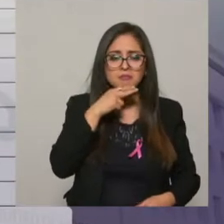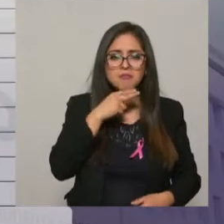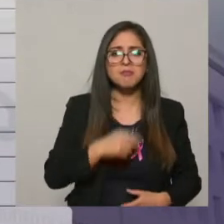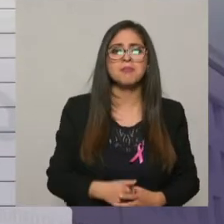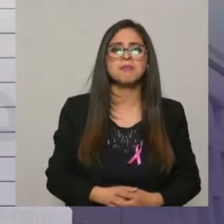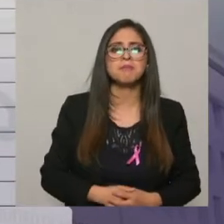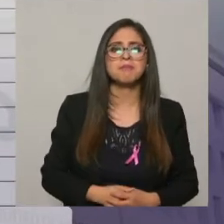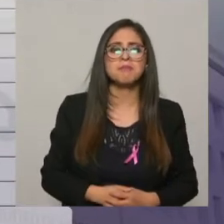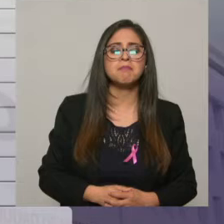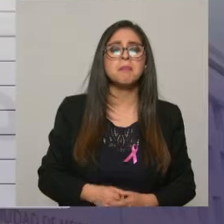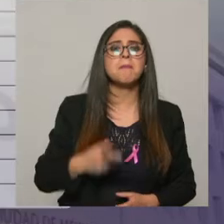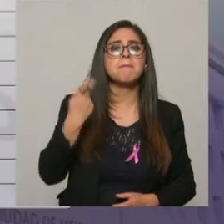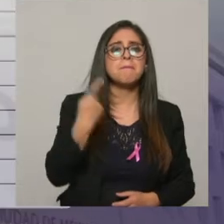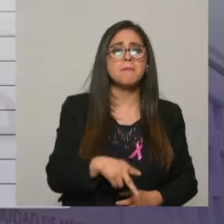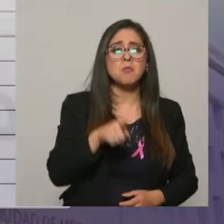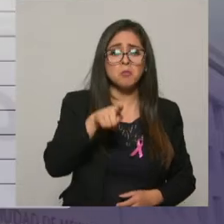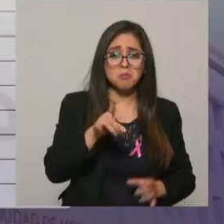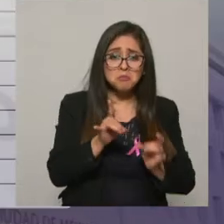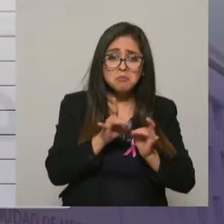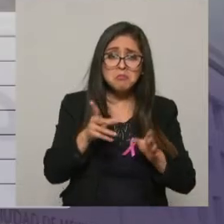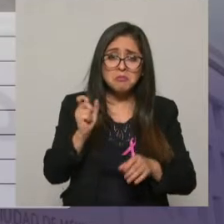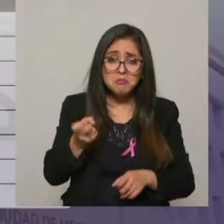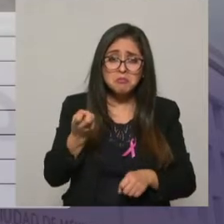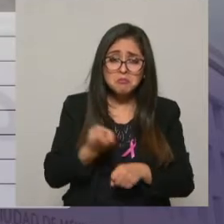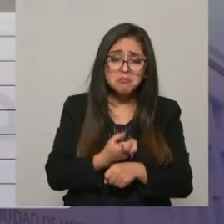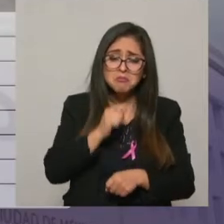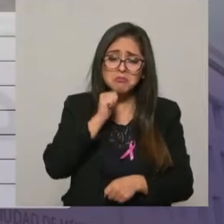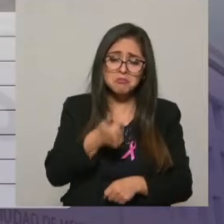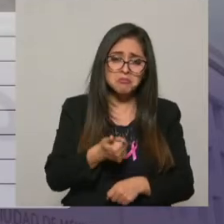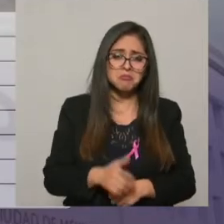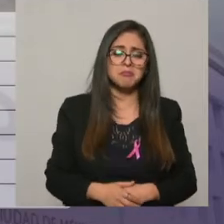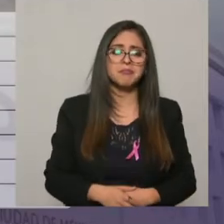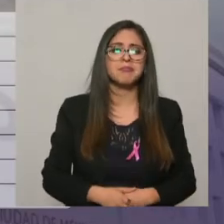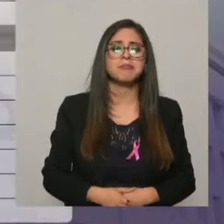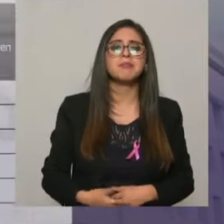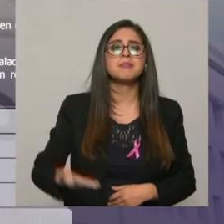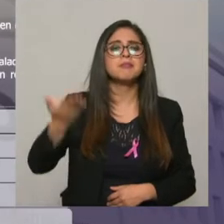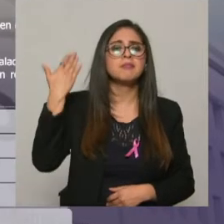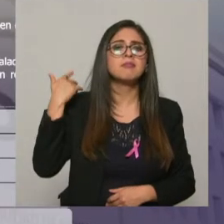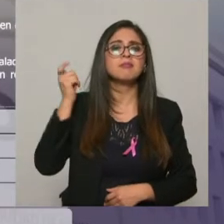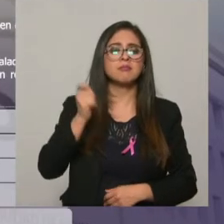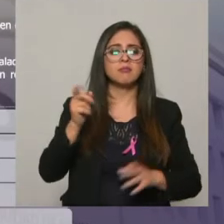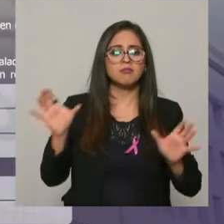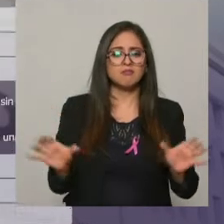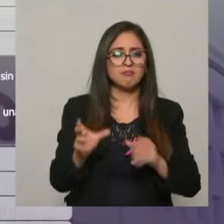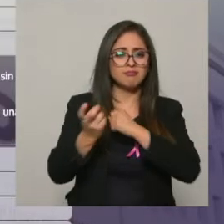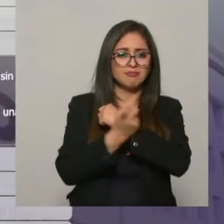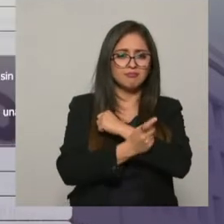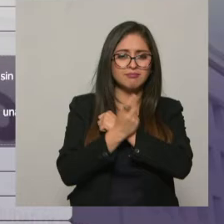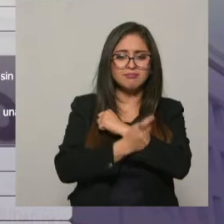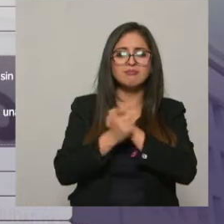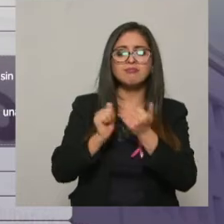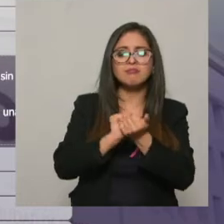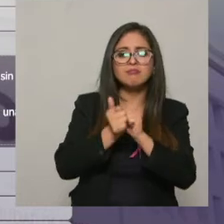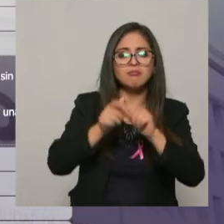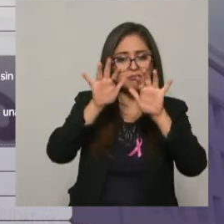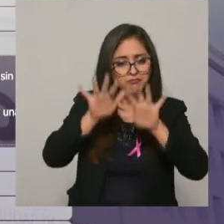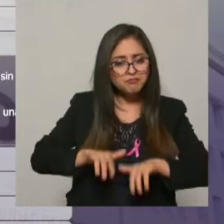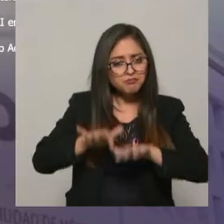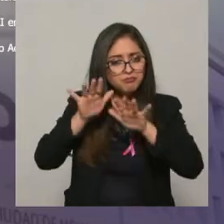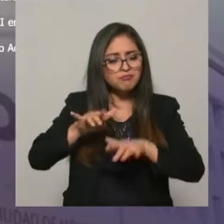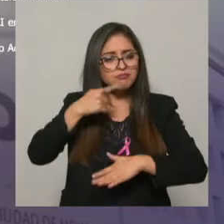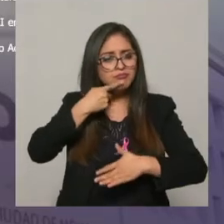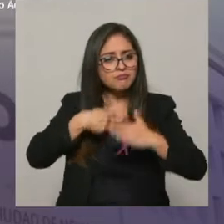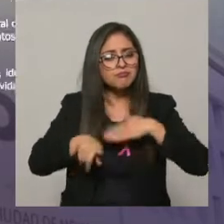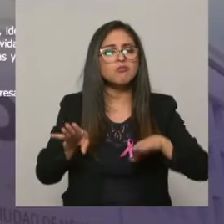eficiente, pero no necesariamente ocurre así. Bueno, la automatización que llegó ya hace tiempo, efectivamente, ya puedes plantear estas denuncias a